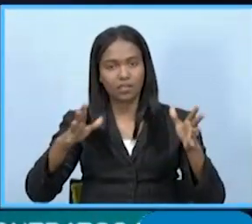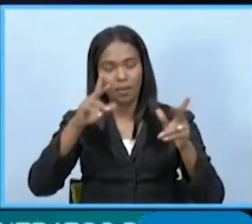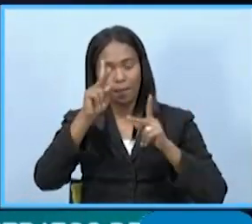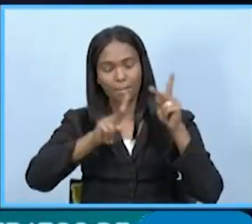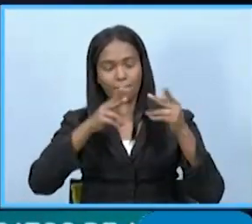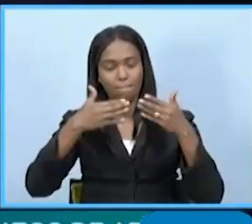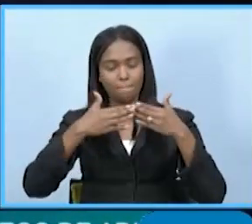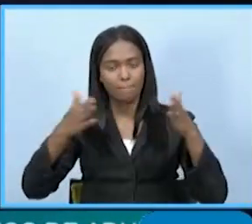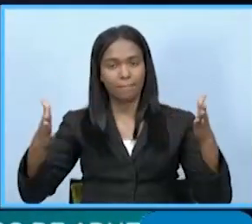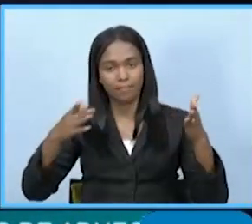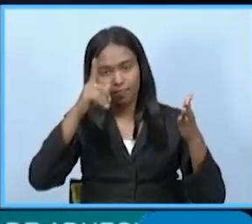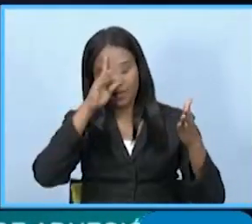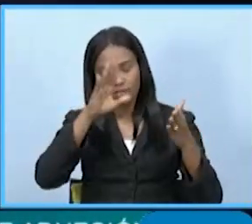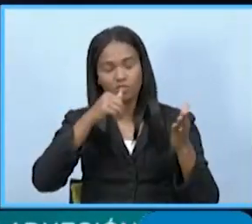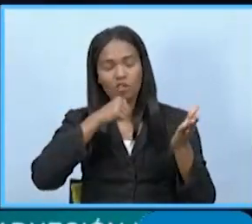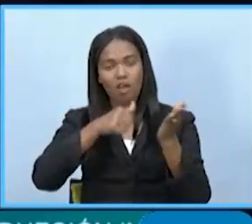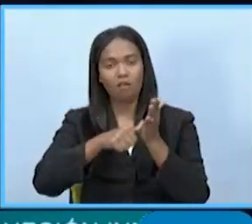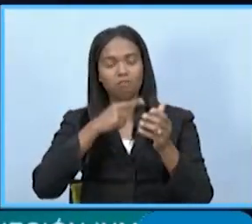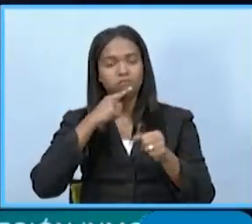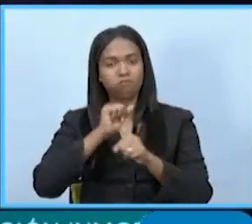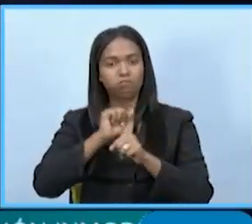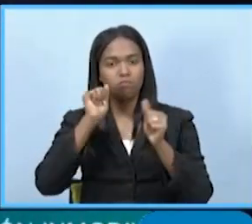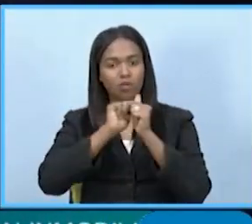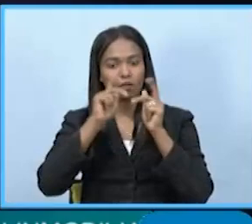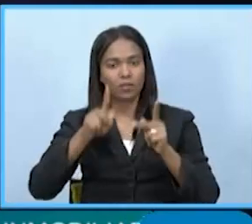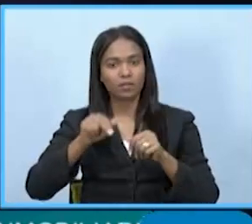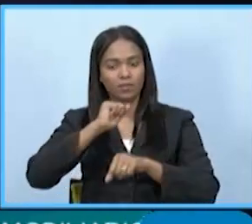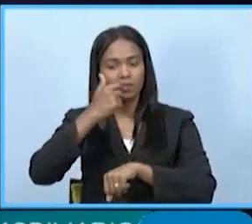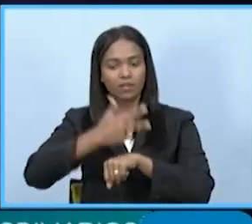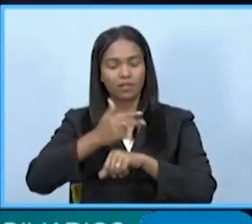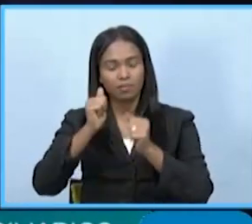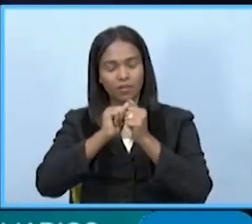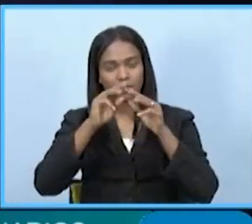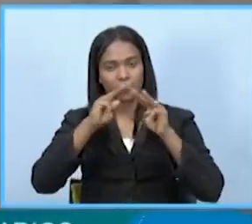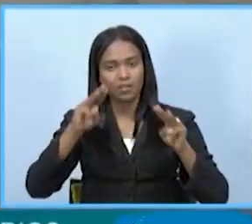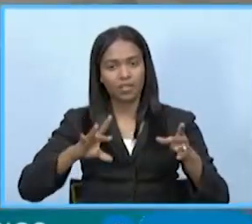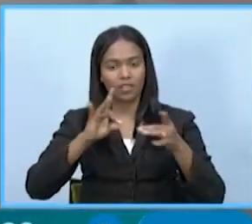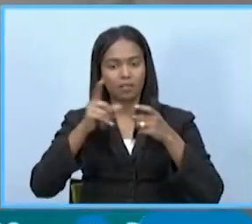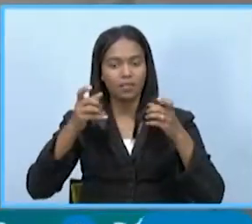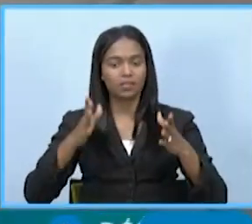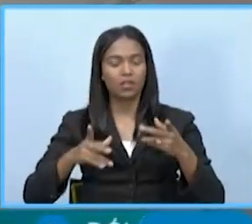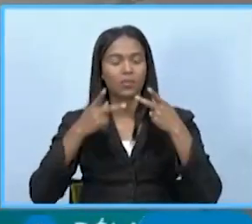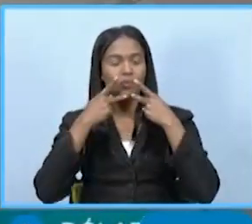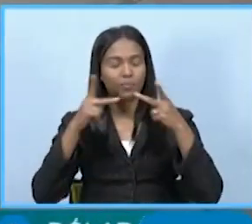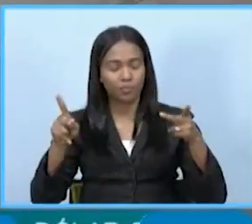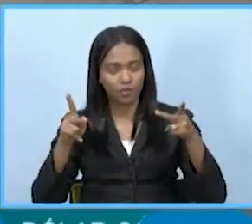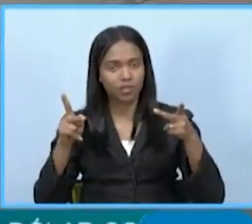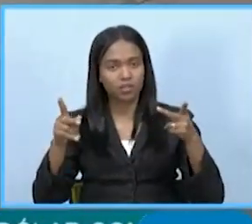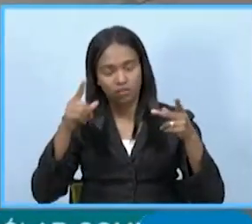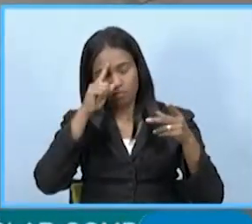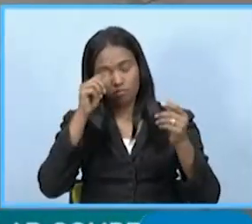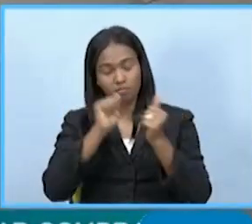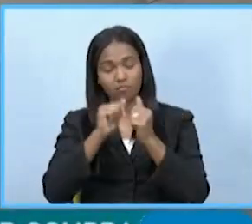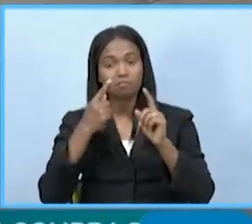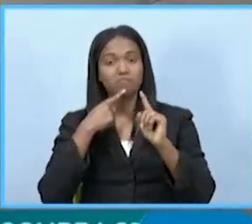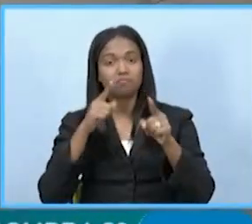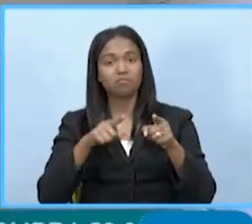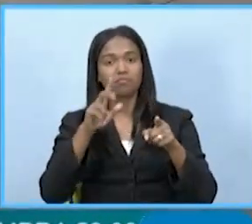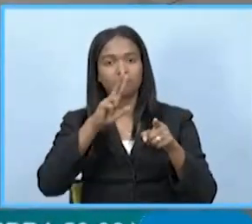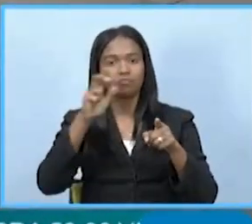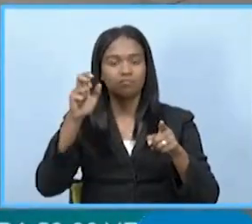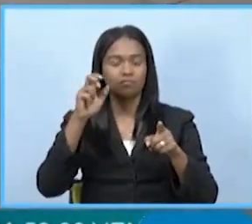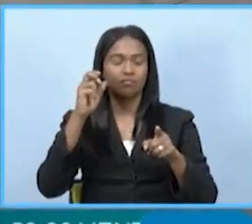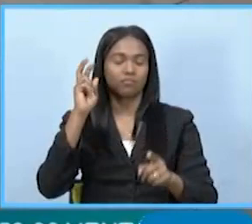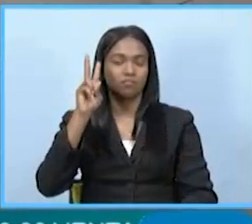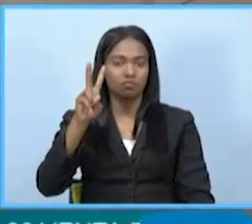público general de su carta compromiso al ciudadano aprobada por el Ministerio de Administración Pública mediante la resolución